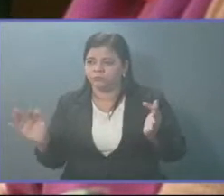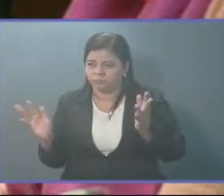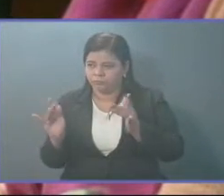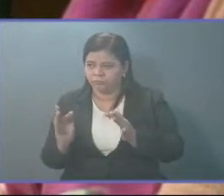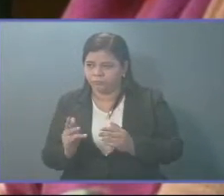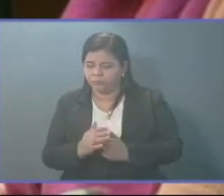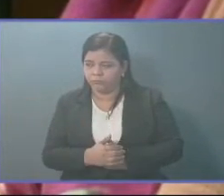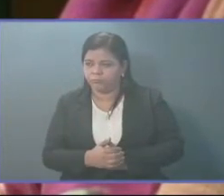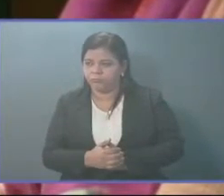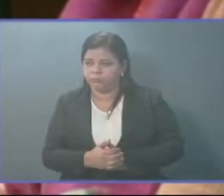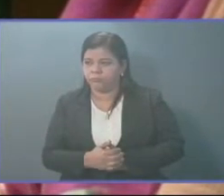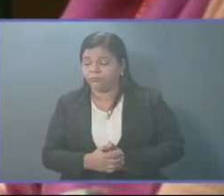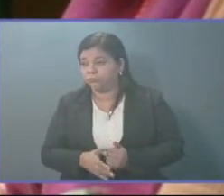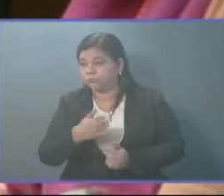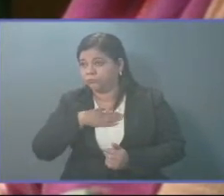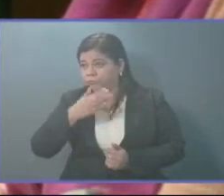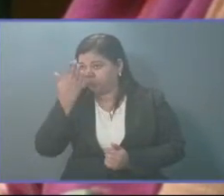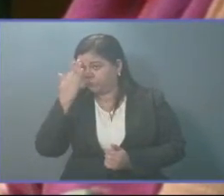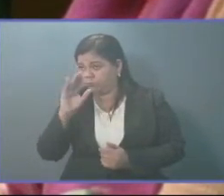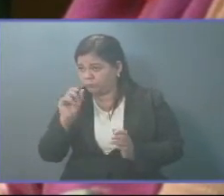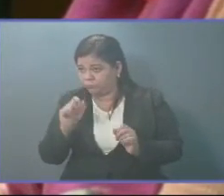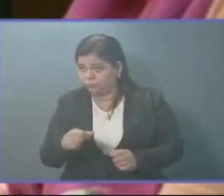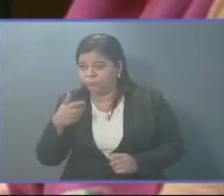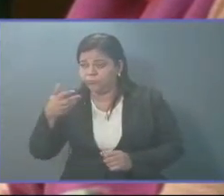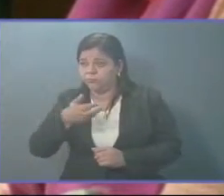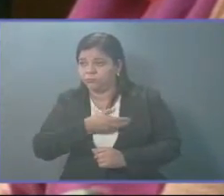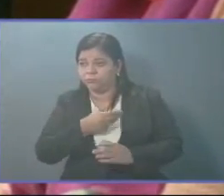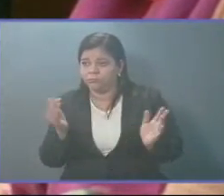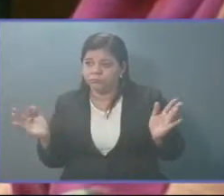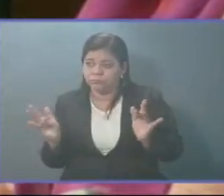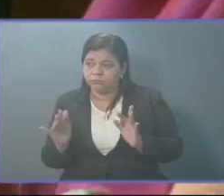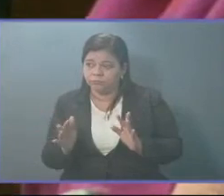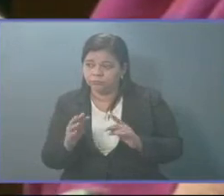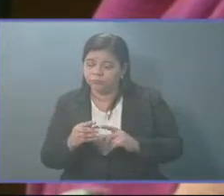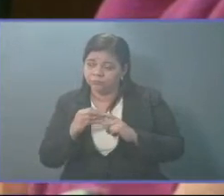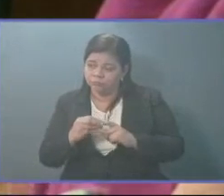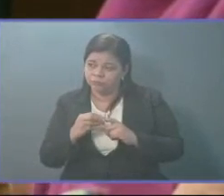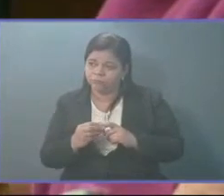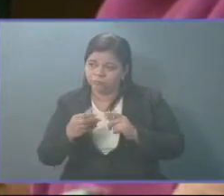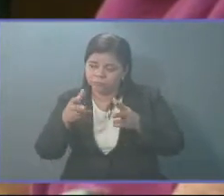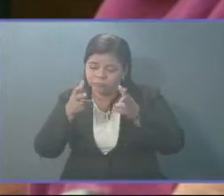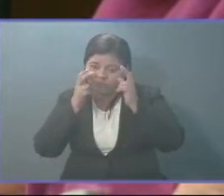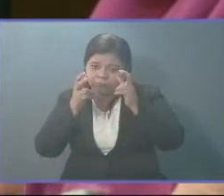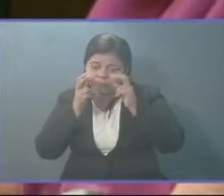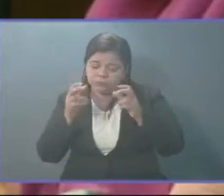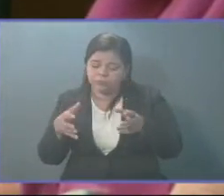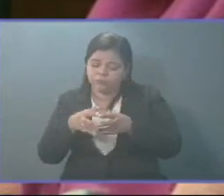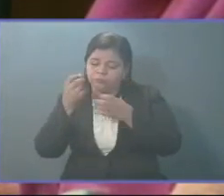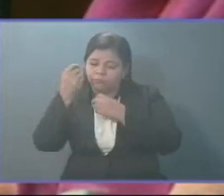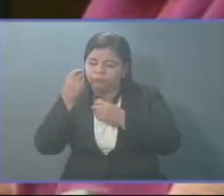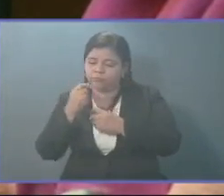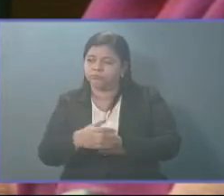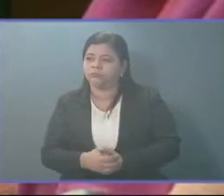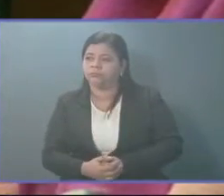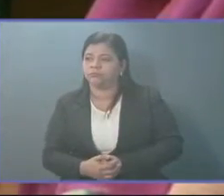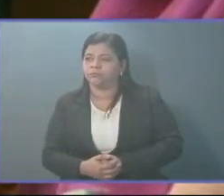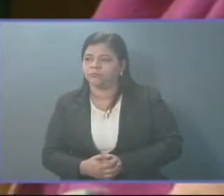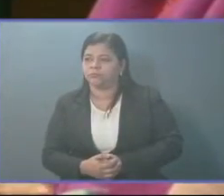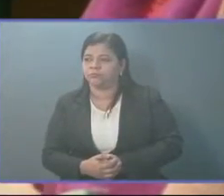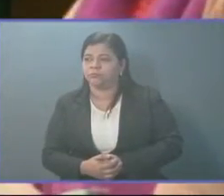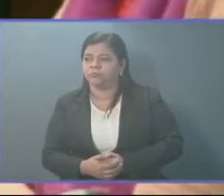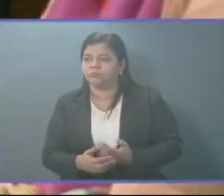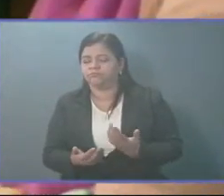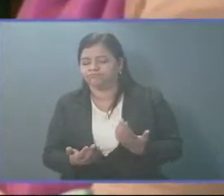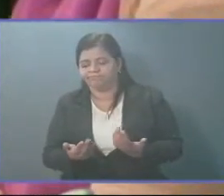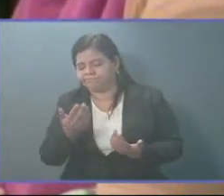reunión, ¿verdad? No sé si podemos hacer una extraordinaria para escucharlos a los sindicatos. Ponerles